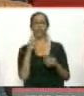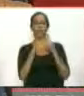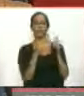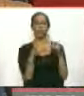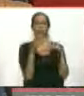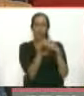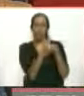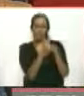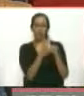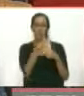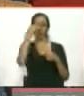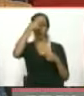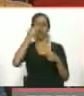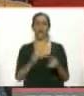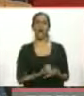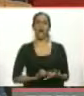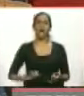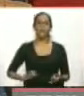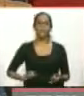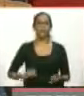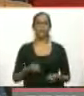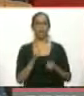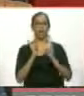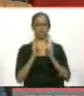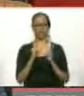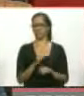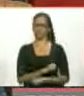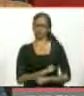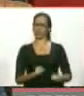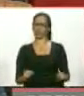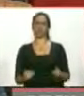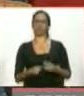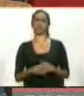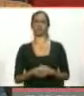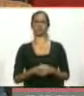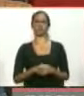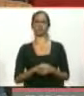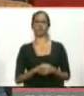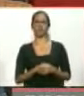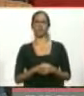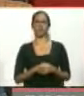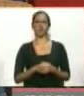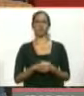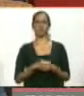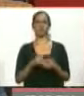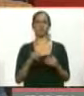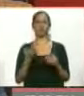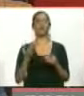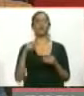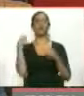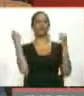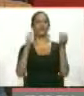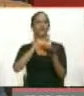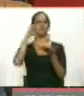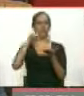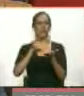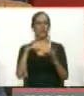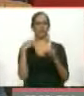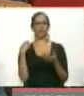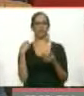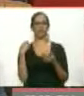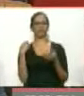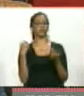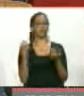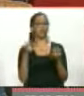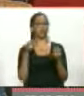el pueblo pasa hambre hay quienes no lo creen llegaron a el nacional el universal y sus reportajes de gente que llegó a